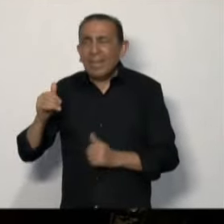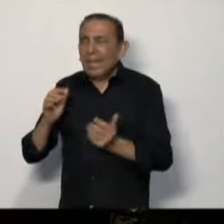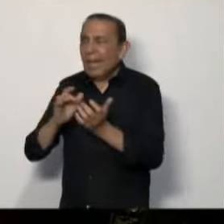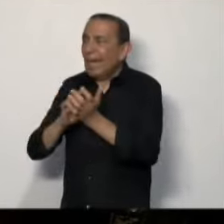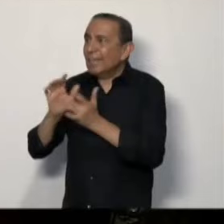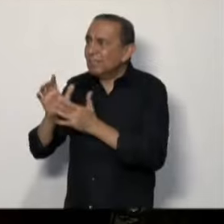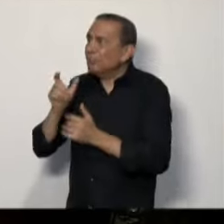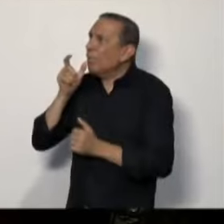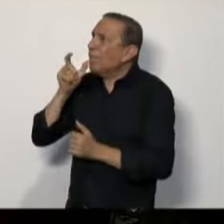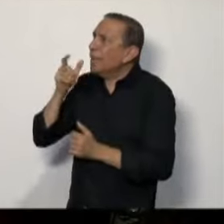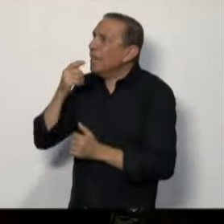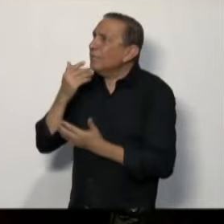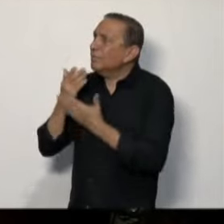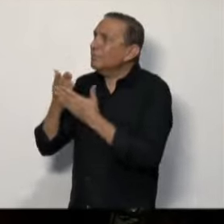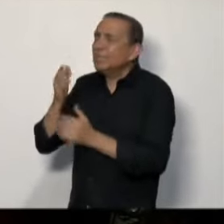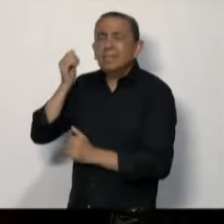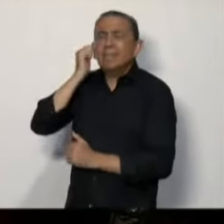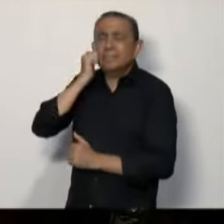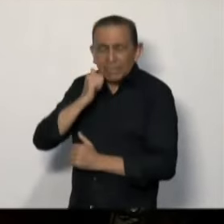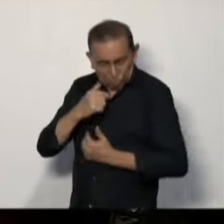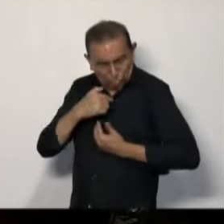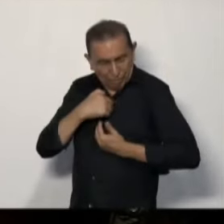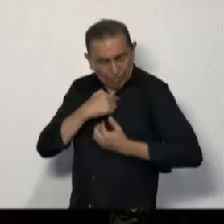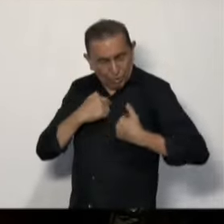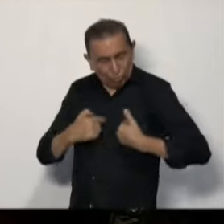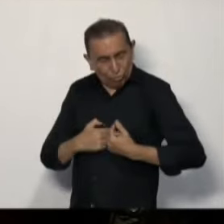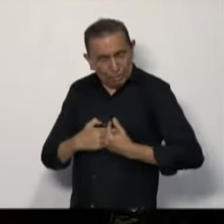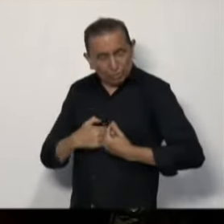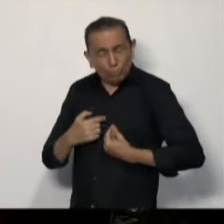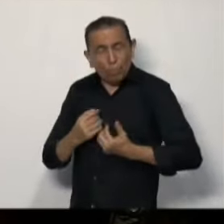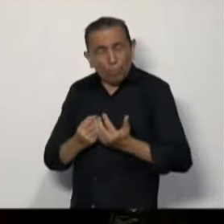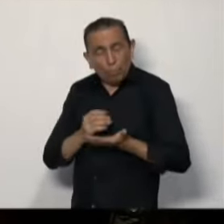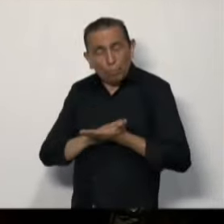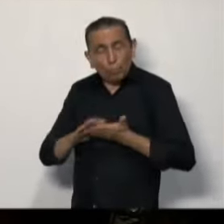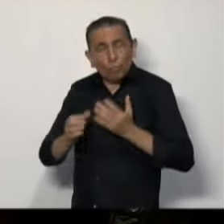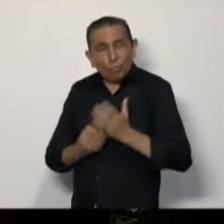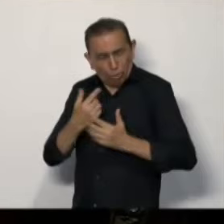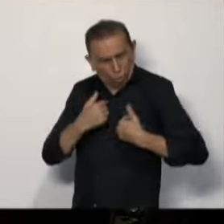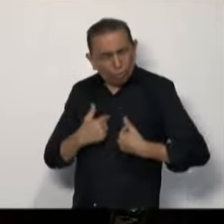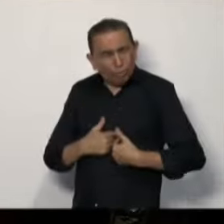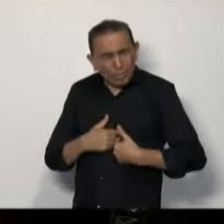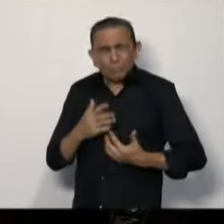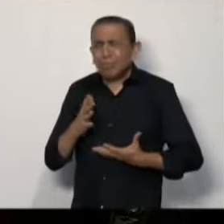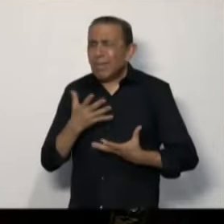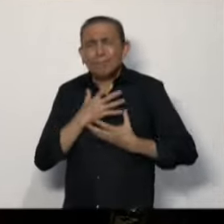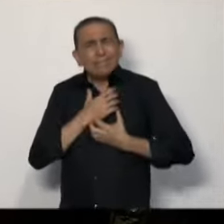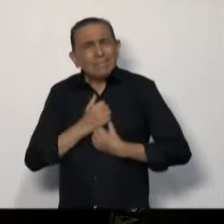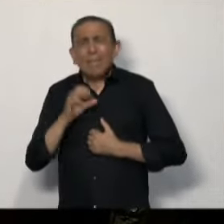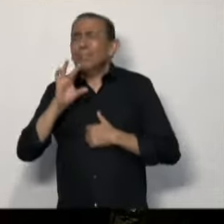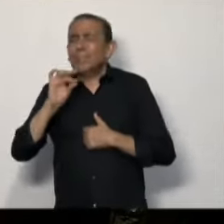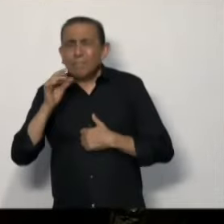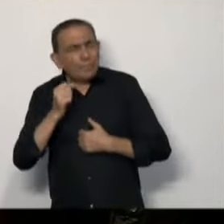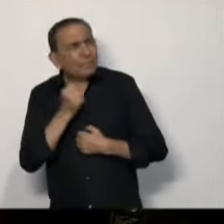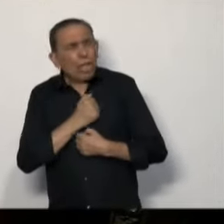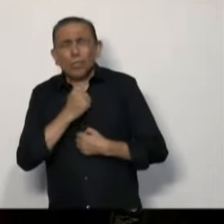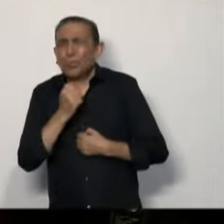con nuestras palabras: Señor, crea en mí un corazón puro. Señor, nuestro corazón que a veces es tan complicado, nuestro corazón que